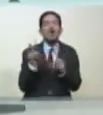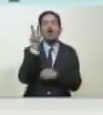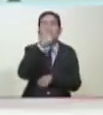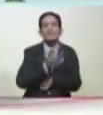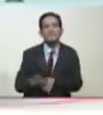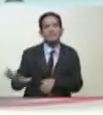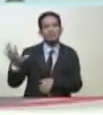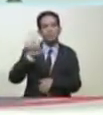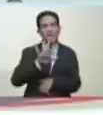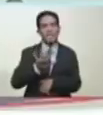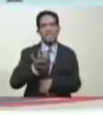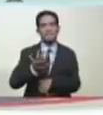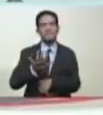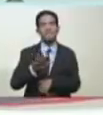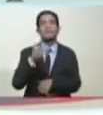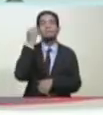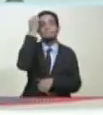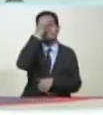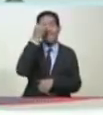Me han subestimado a mí